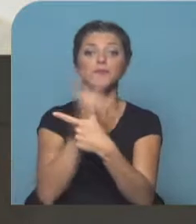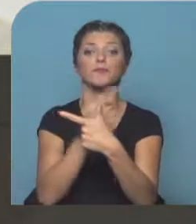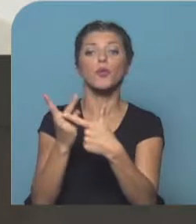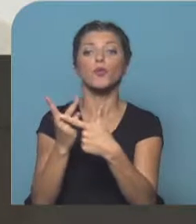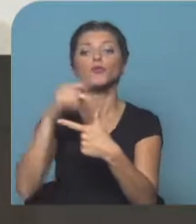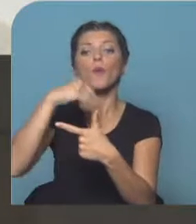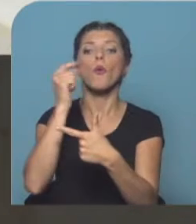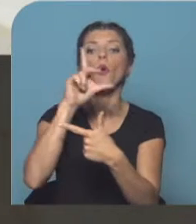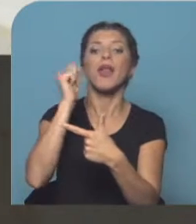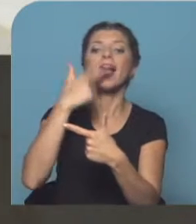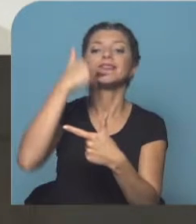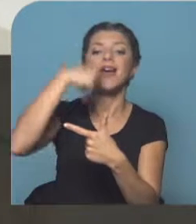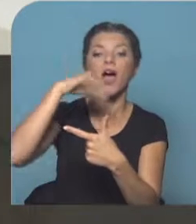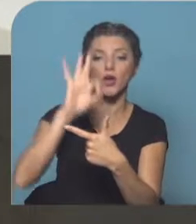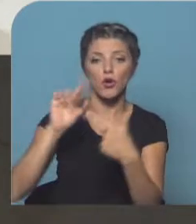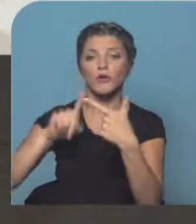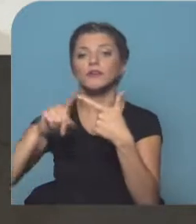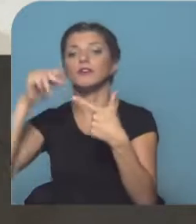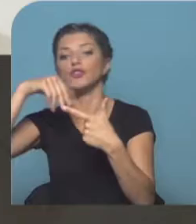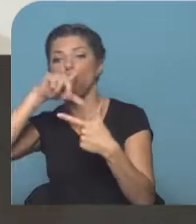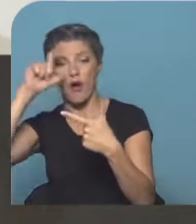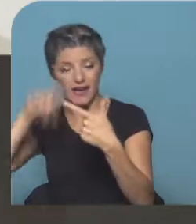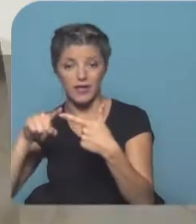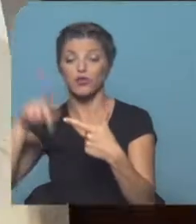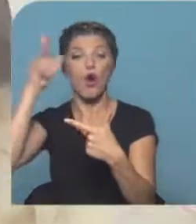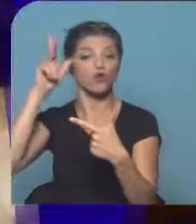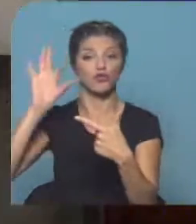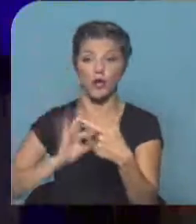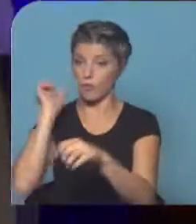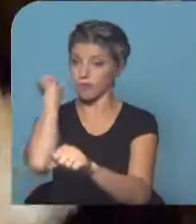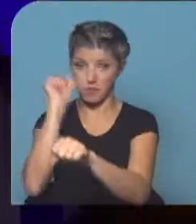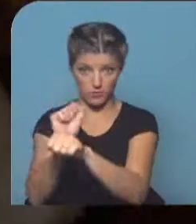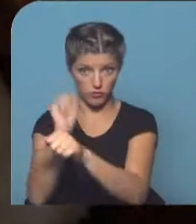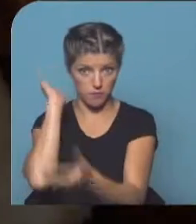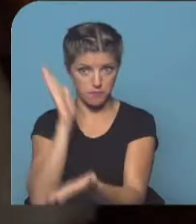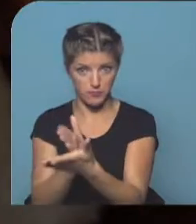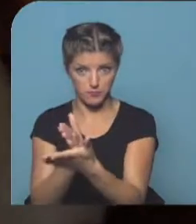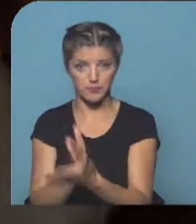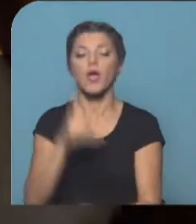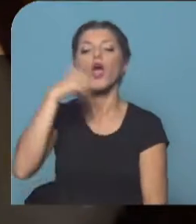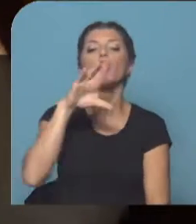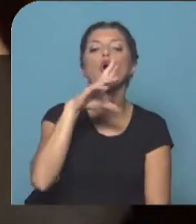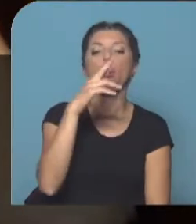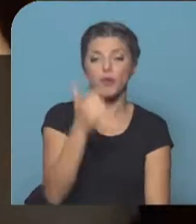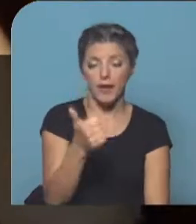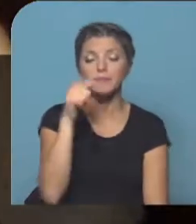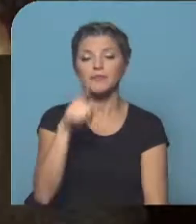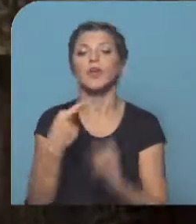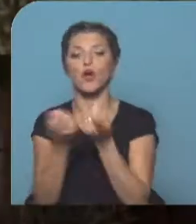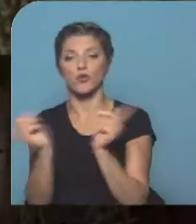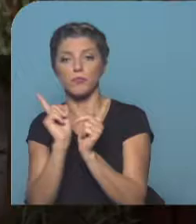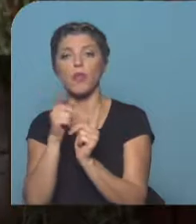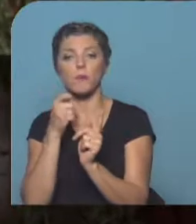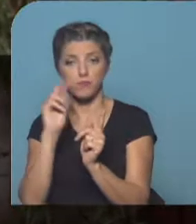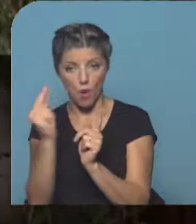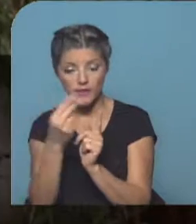fueron condenados en santa fe a ocho años de prisión nora dalmasso la cámara del crimen de río cuarto